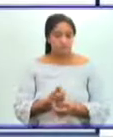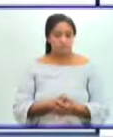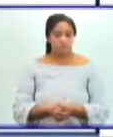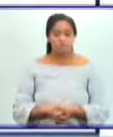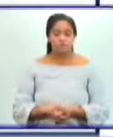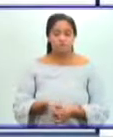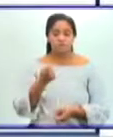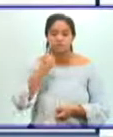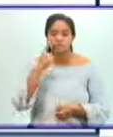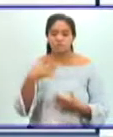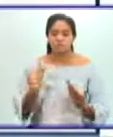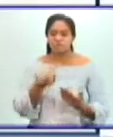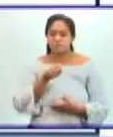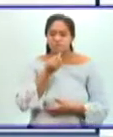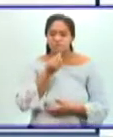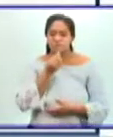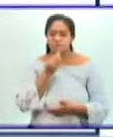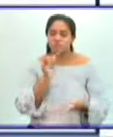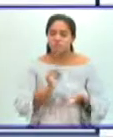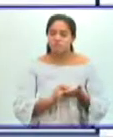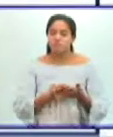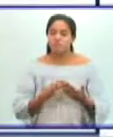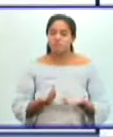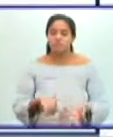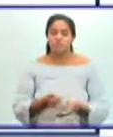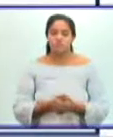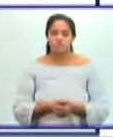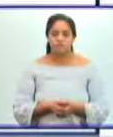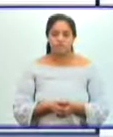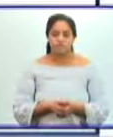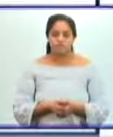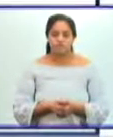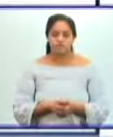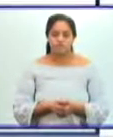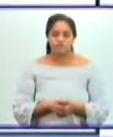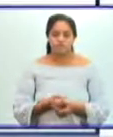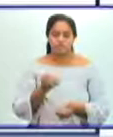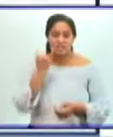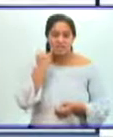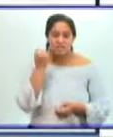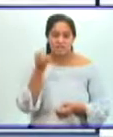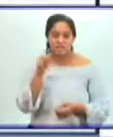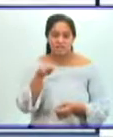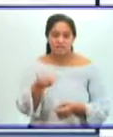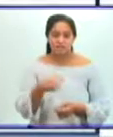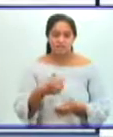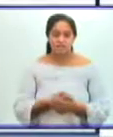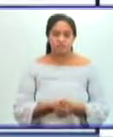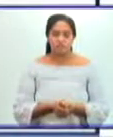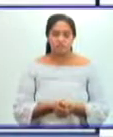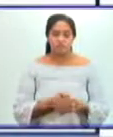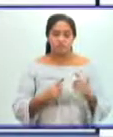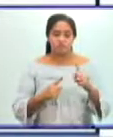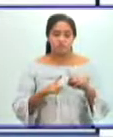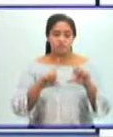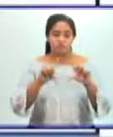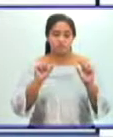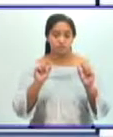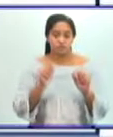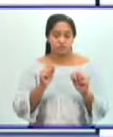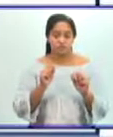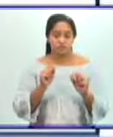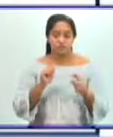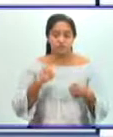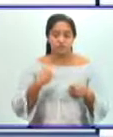qué puedes estar aplicando. Identifica esta representación con los teoremas que hasta ahora